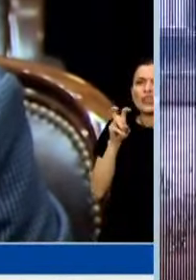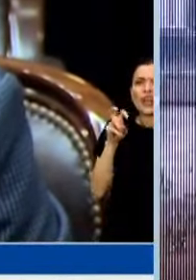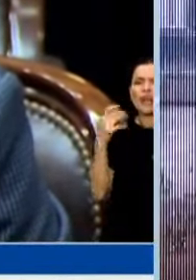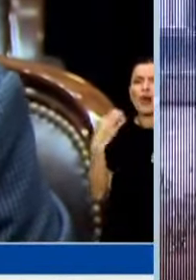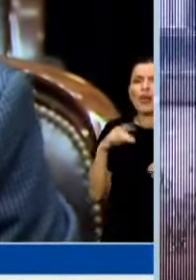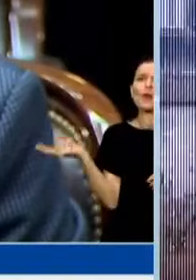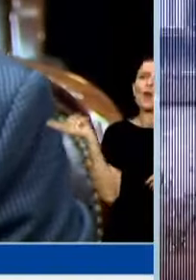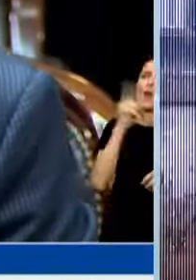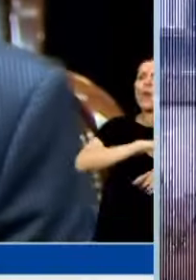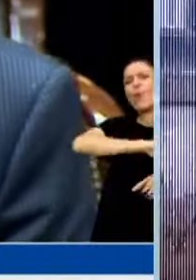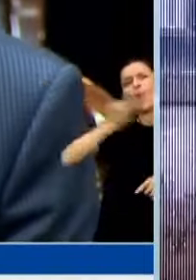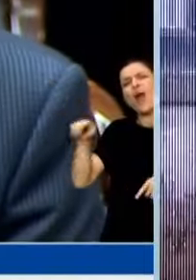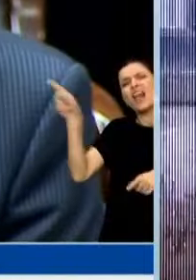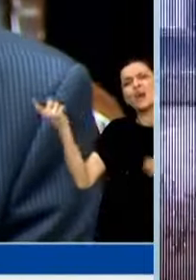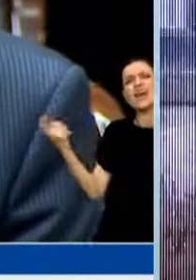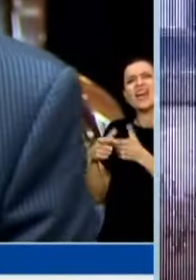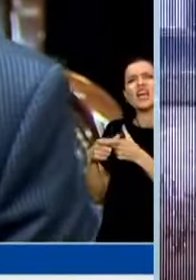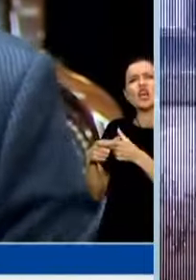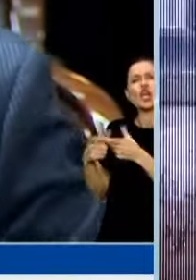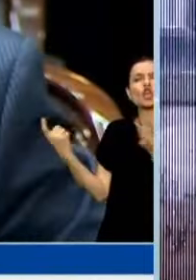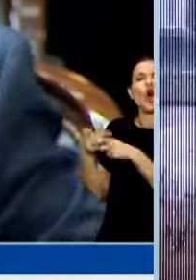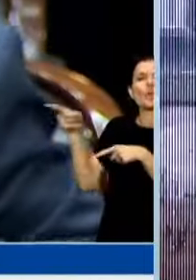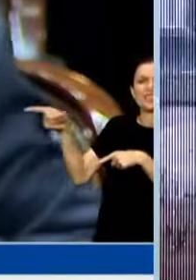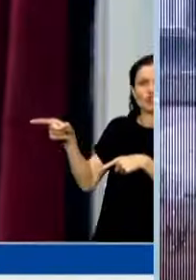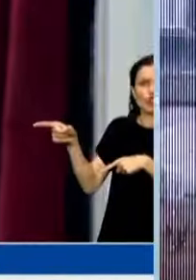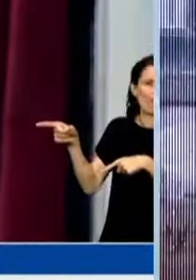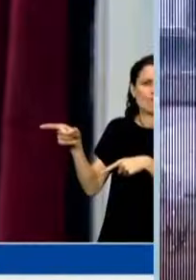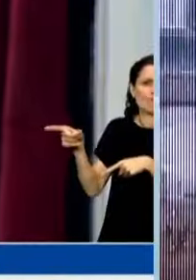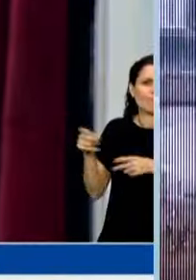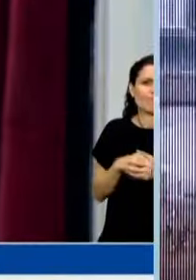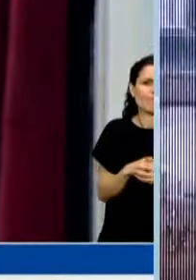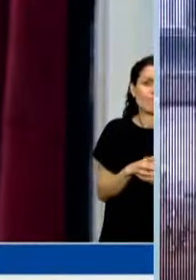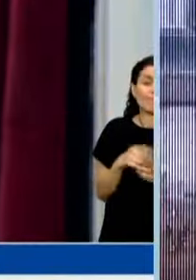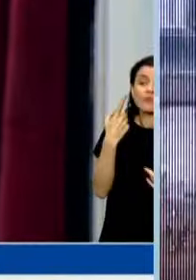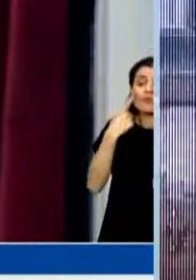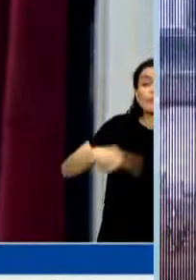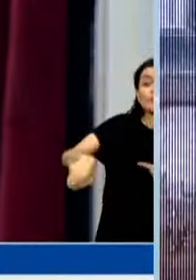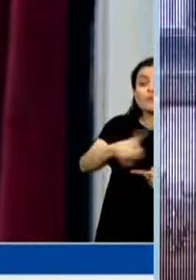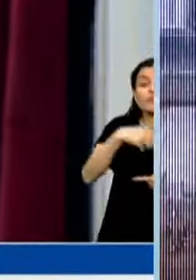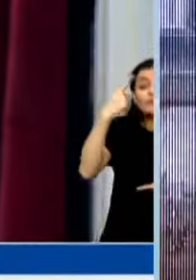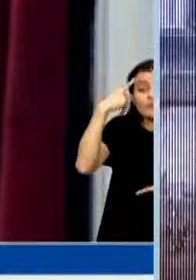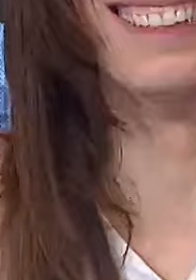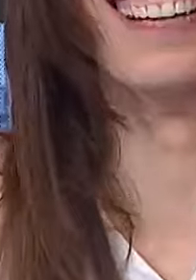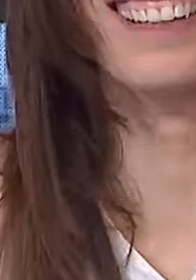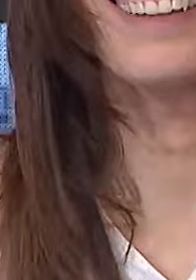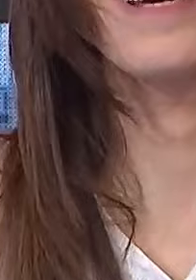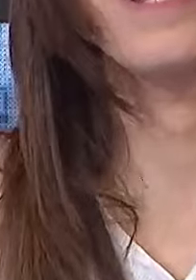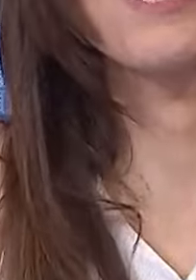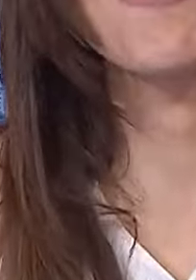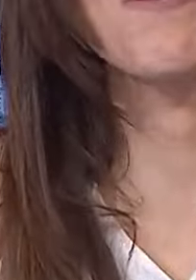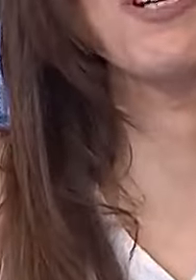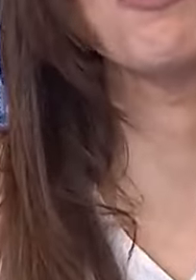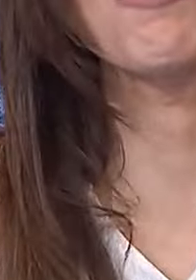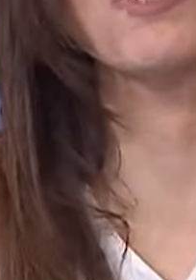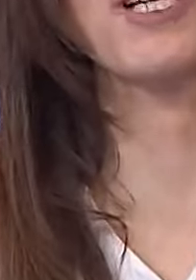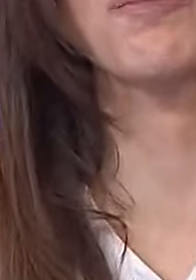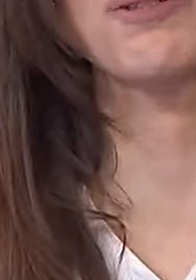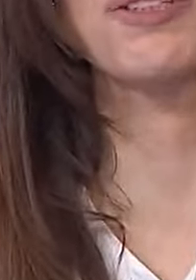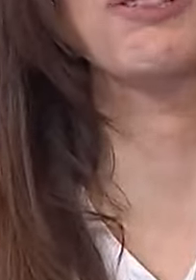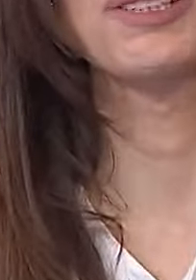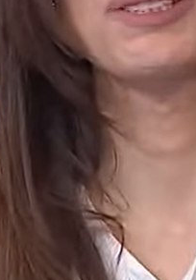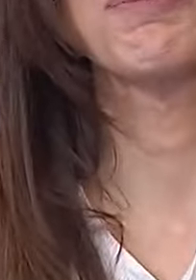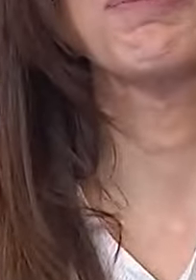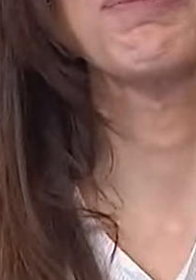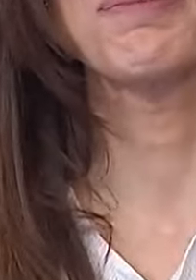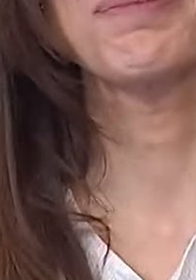salió a festejar, digo, ¿no?, la caída de la ley. Ahora te voy a mostrar el tuit, porque el tuit de la Reta es bueno, tuvo mucha